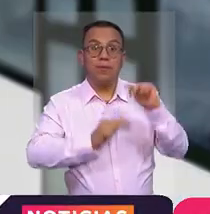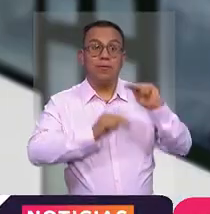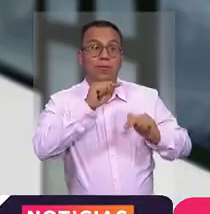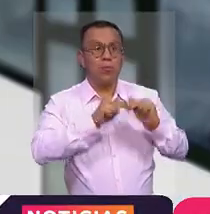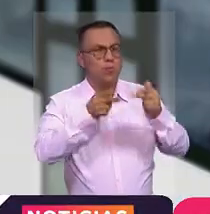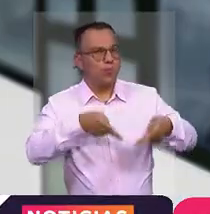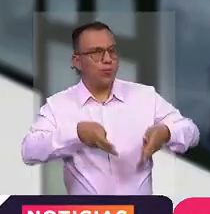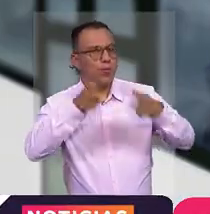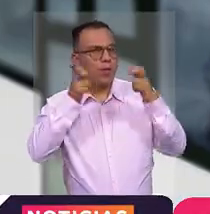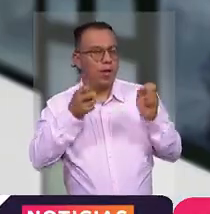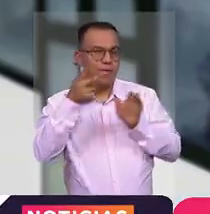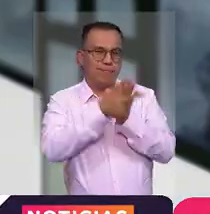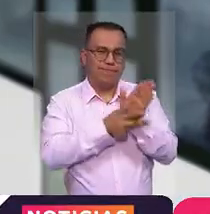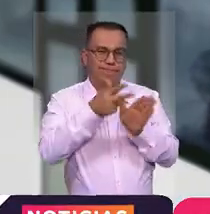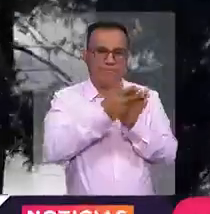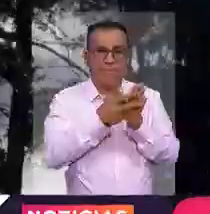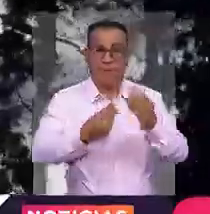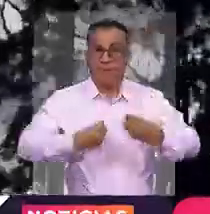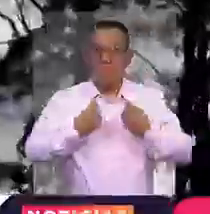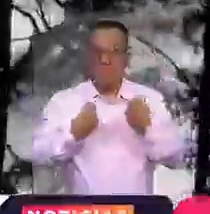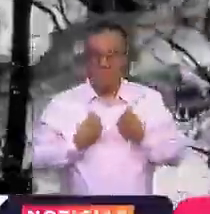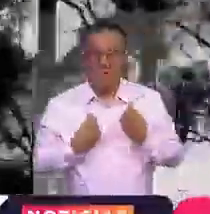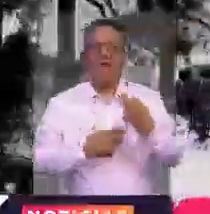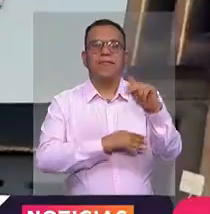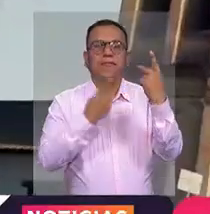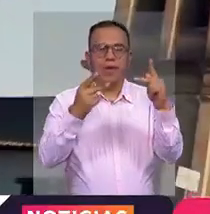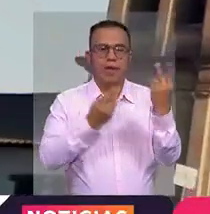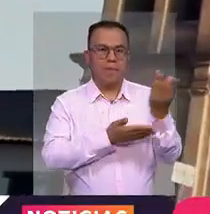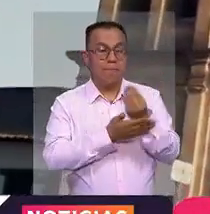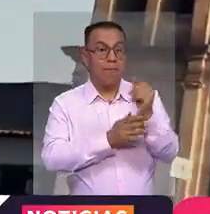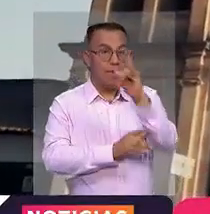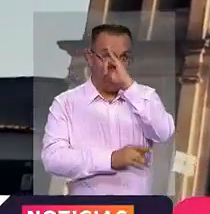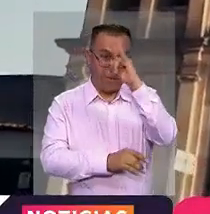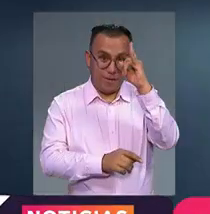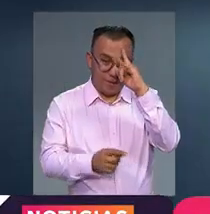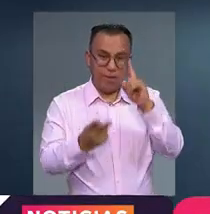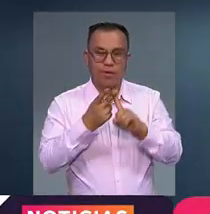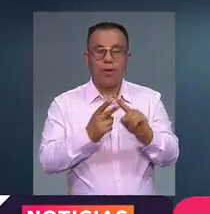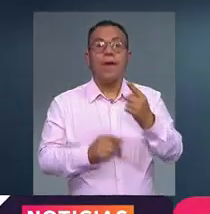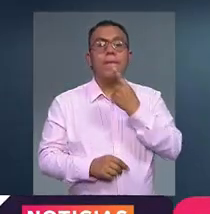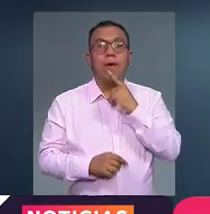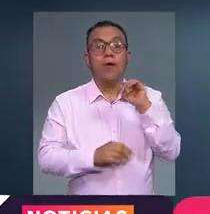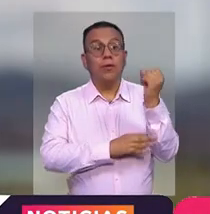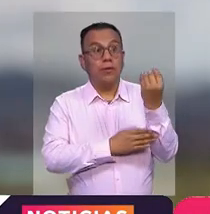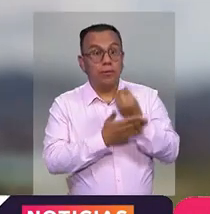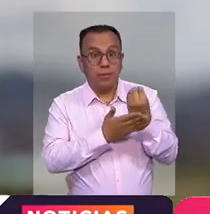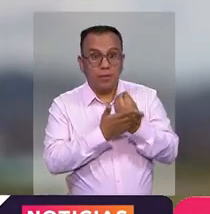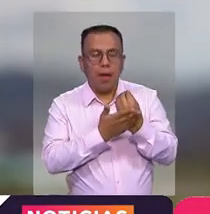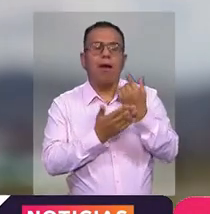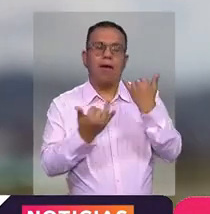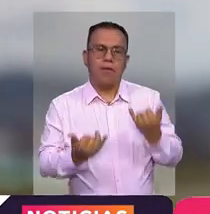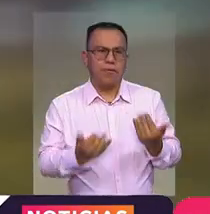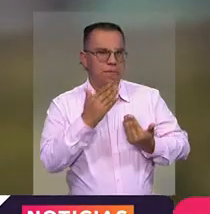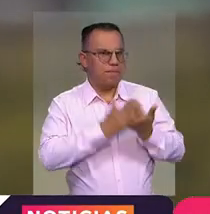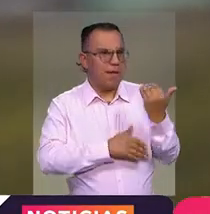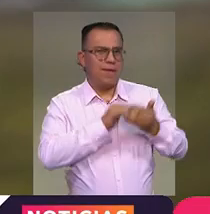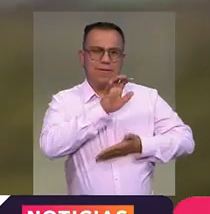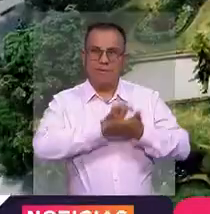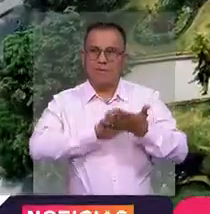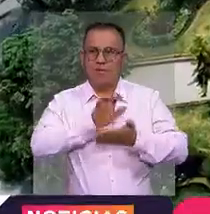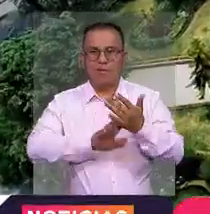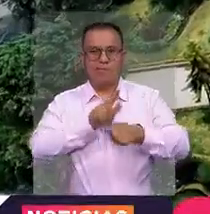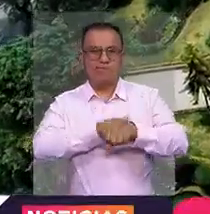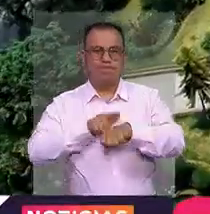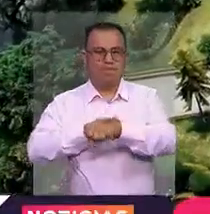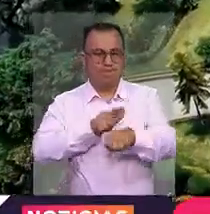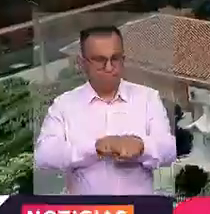medio de transporte conectará a los habitantes de Facatativá, Madrid, Funza y Mosquera con Bogotá. Se espera que reduzca los tiempos de